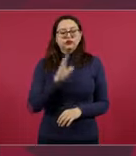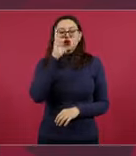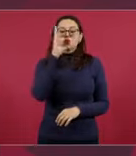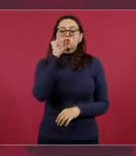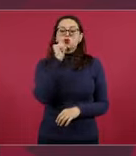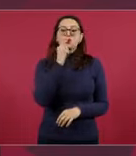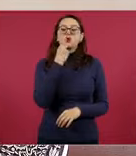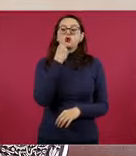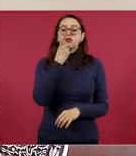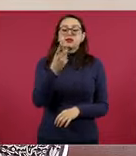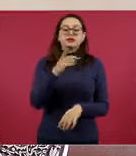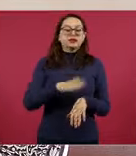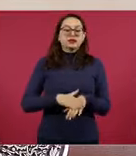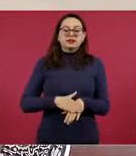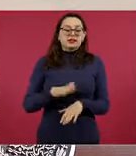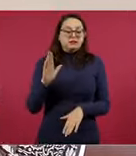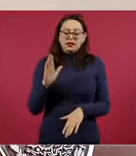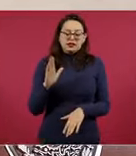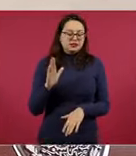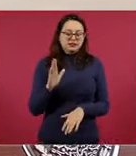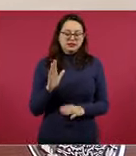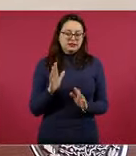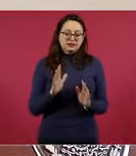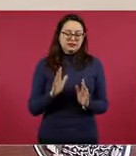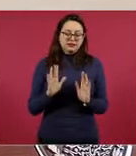porque me